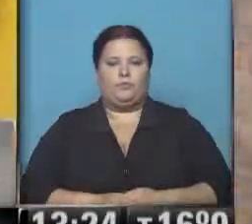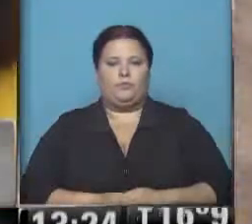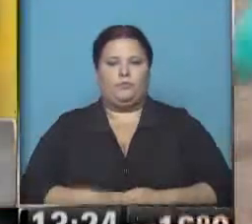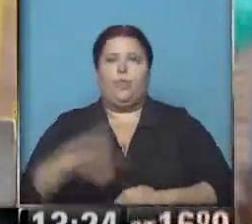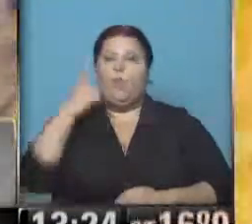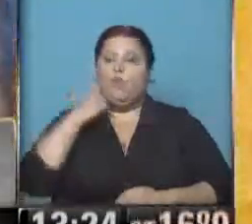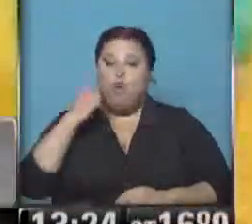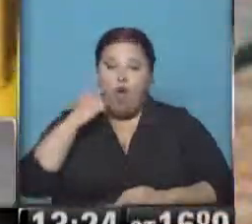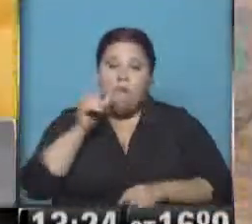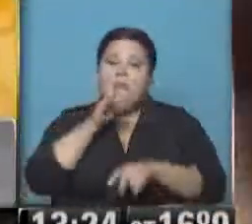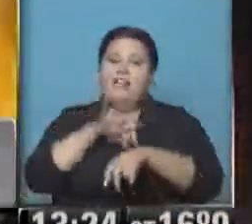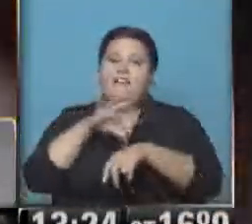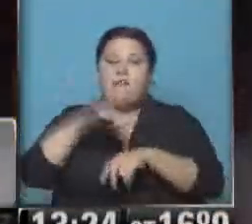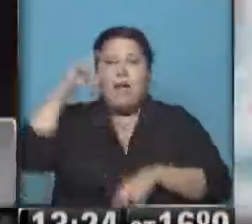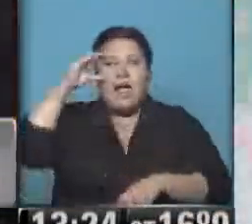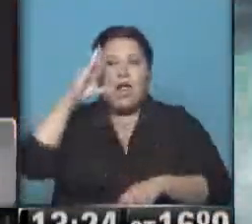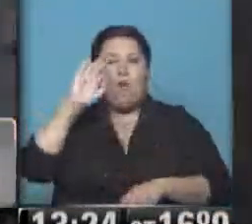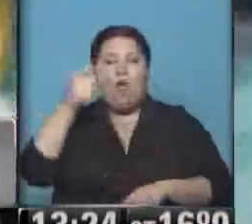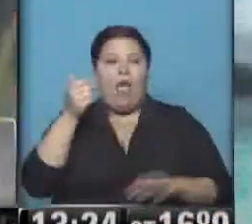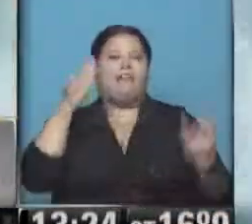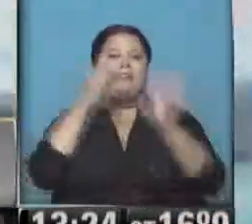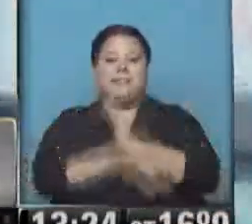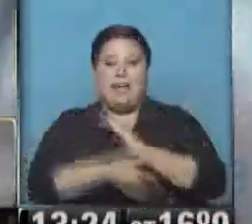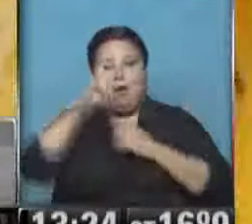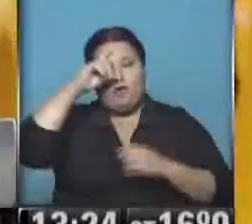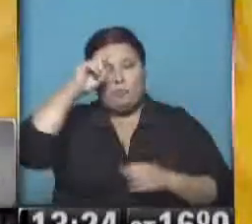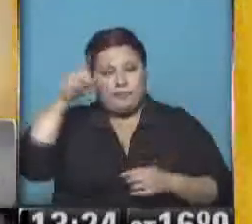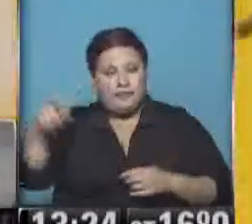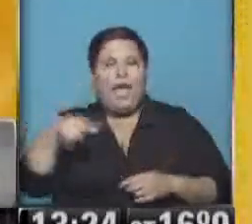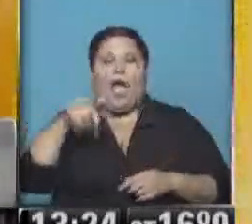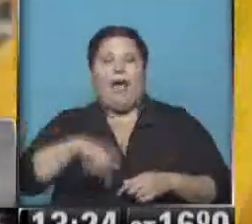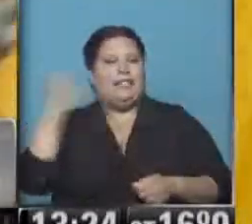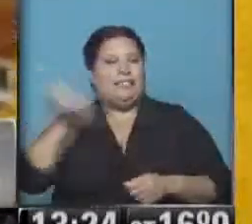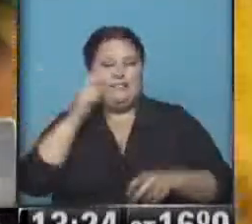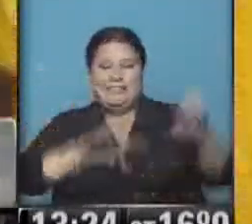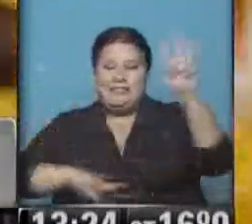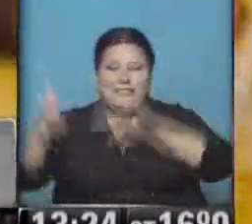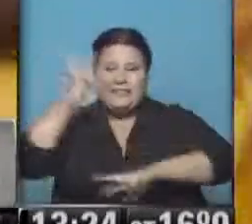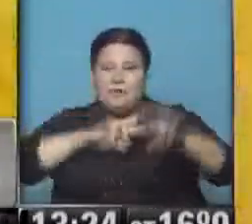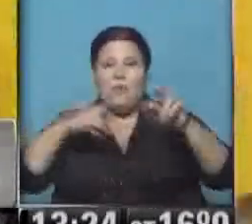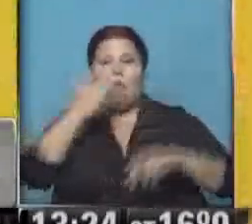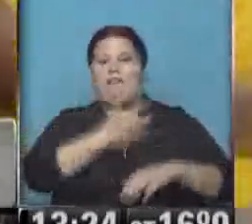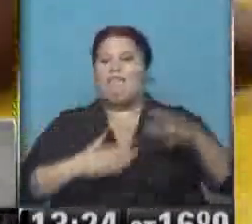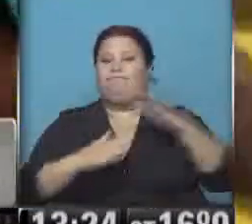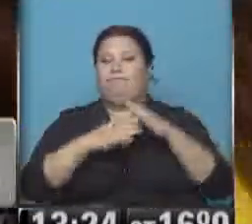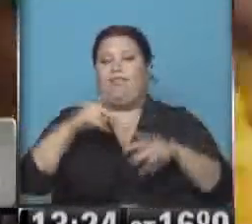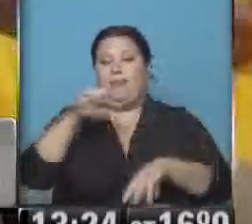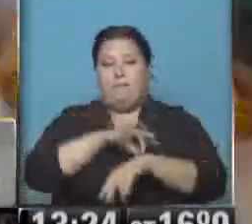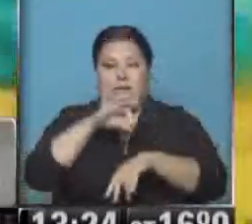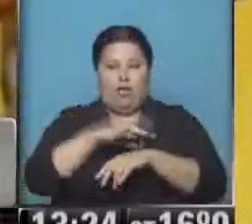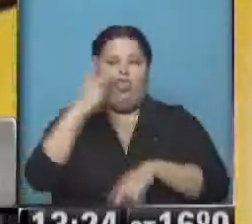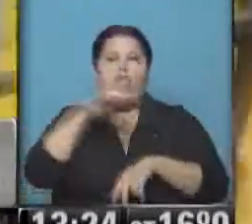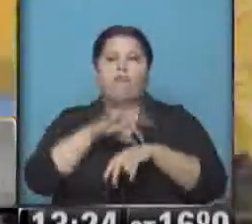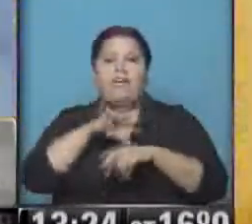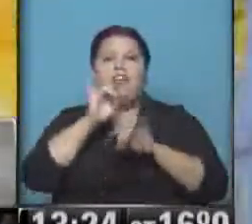Un hombre supuesto enfermo de ébola escapó de un hospital de Monrovia y es intensamente buscado por las autoridades sanitarias. En tanto, dos